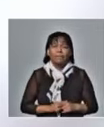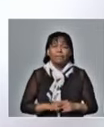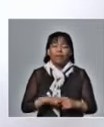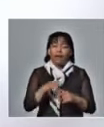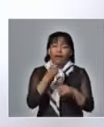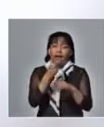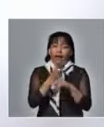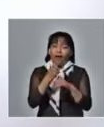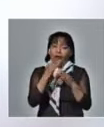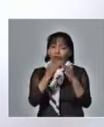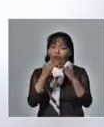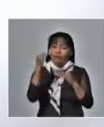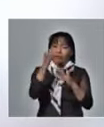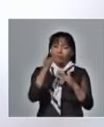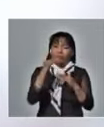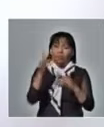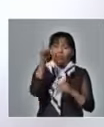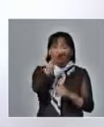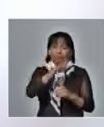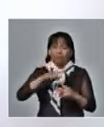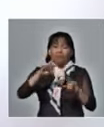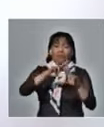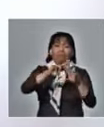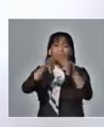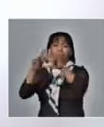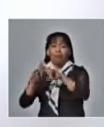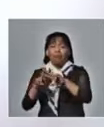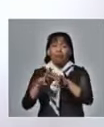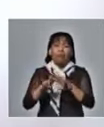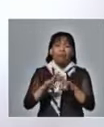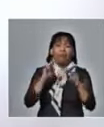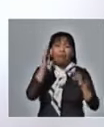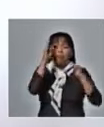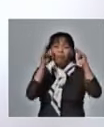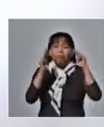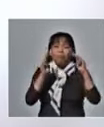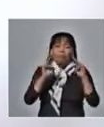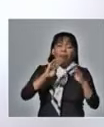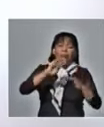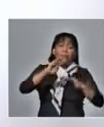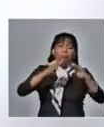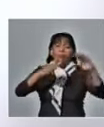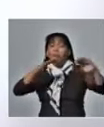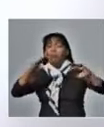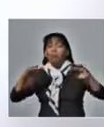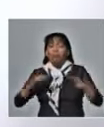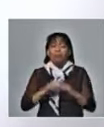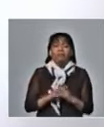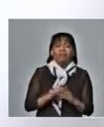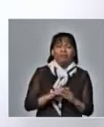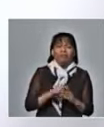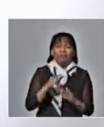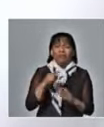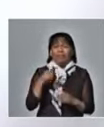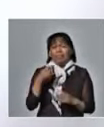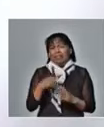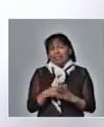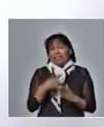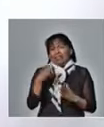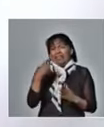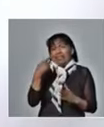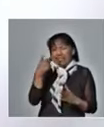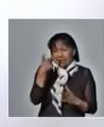piso, la Rueda de la Fortuna, el Museo Barroco de más de 7 mil millones, muchas obras de